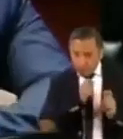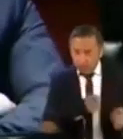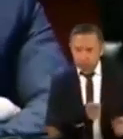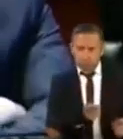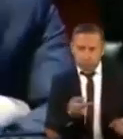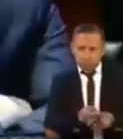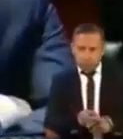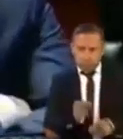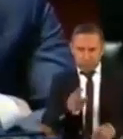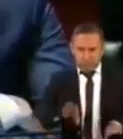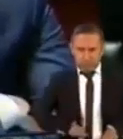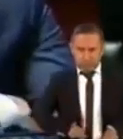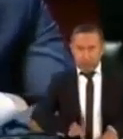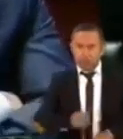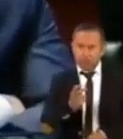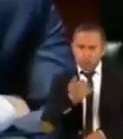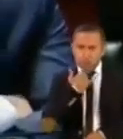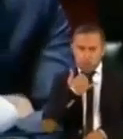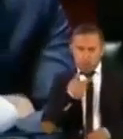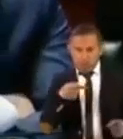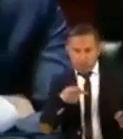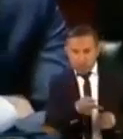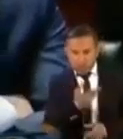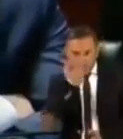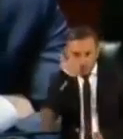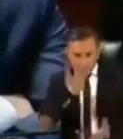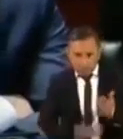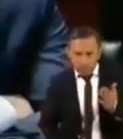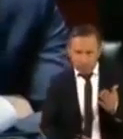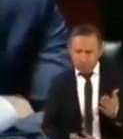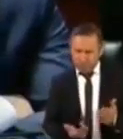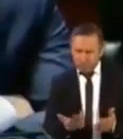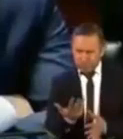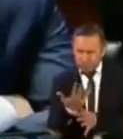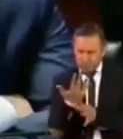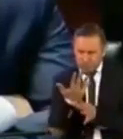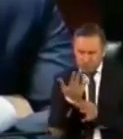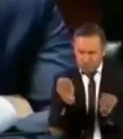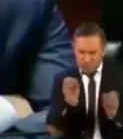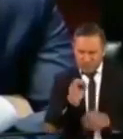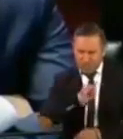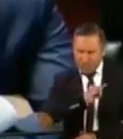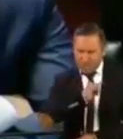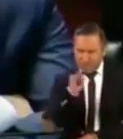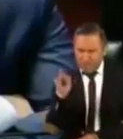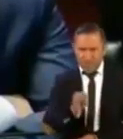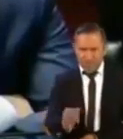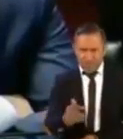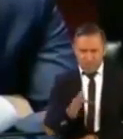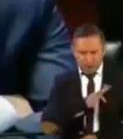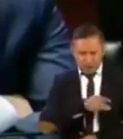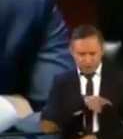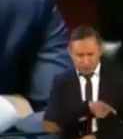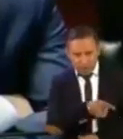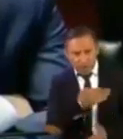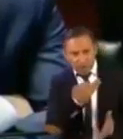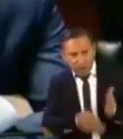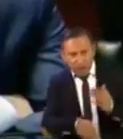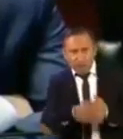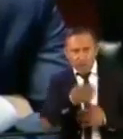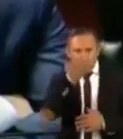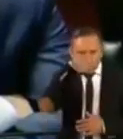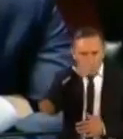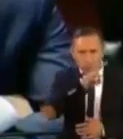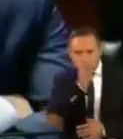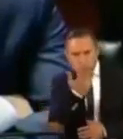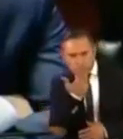Jamás le falté el respeto en el sentido de que no tuviera capacidades académicas. Lo que no tiene